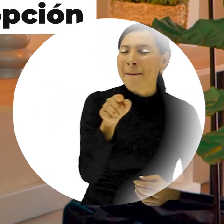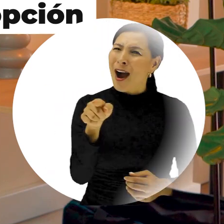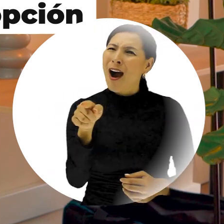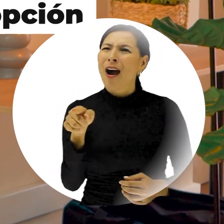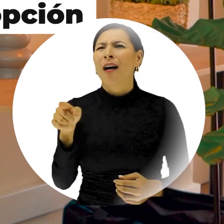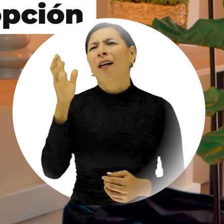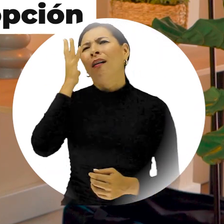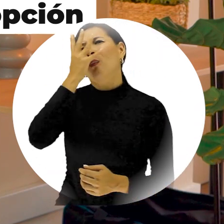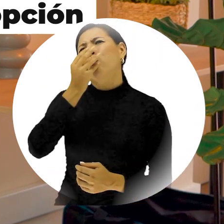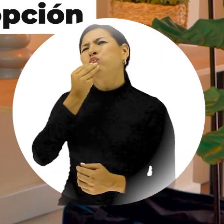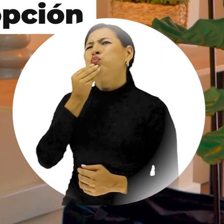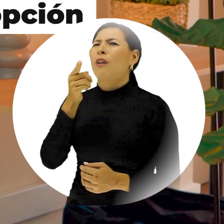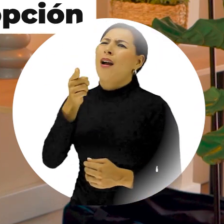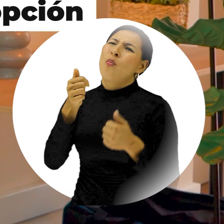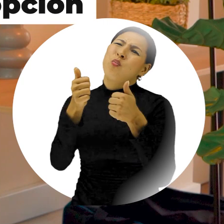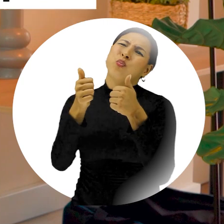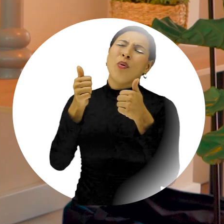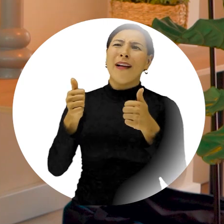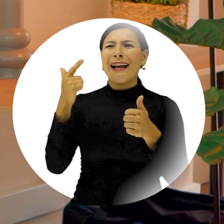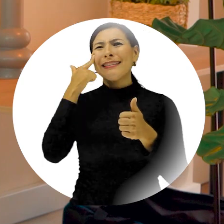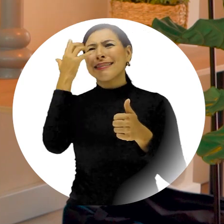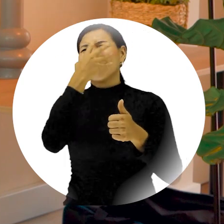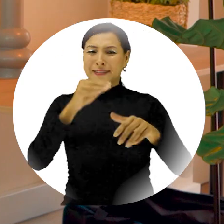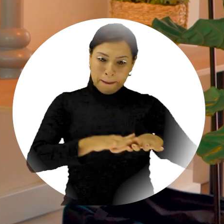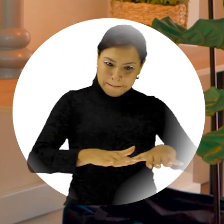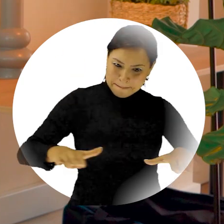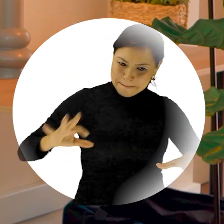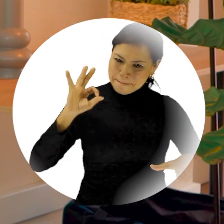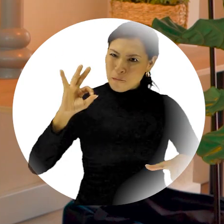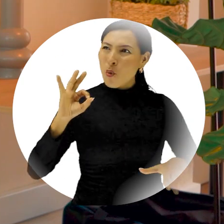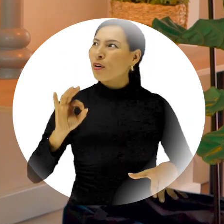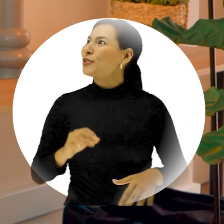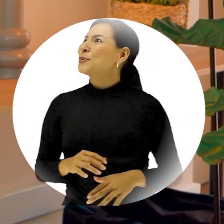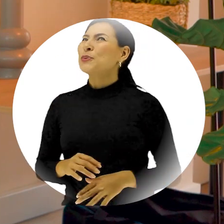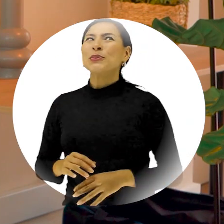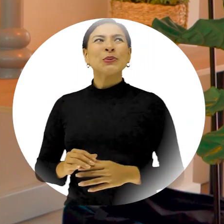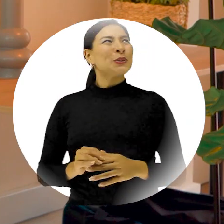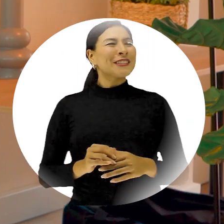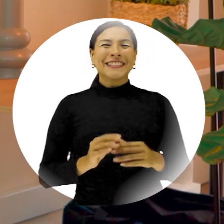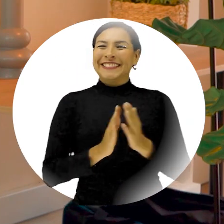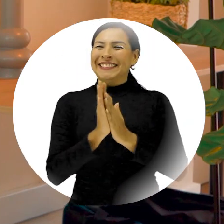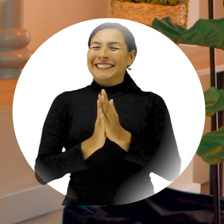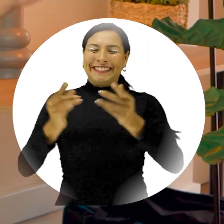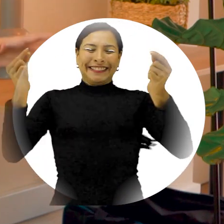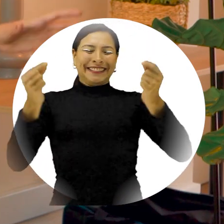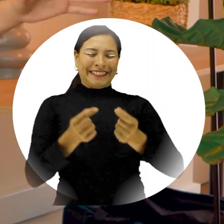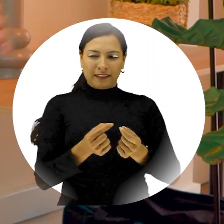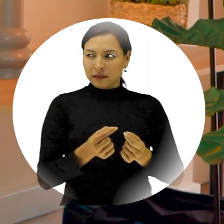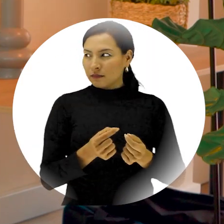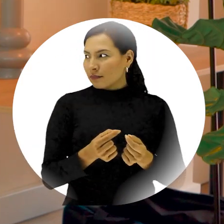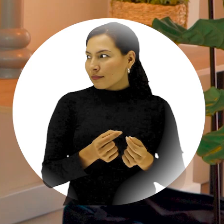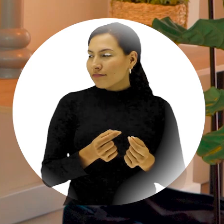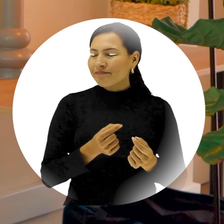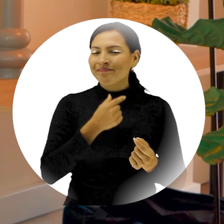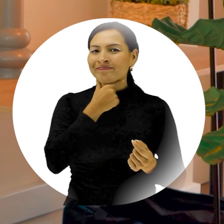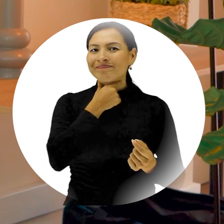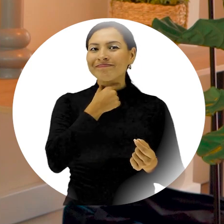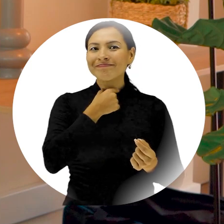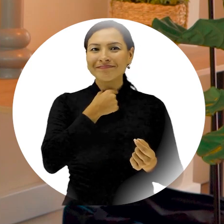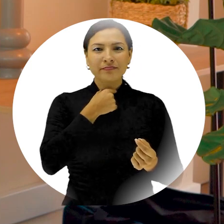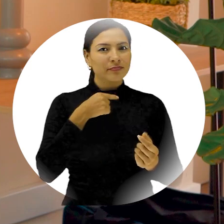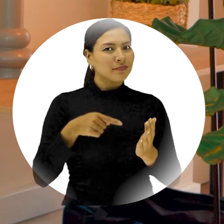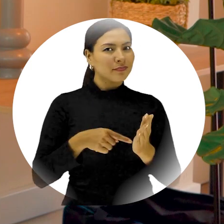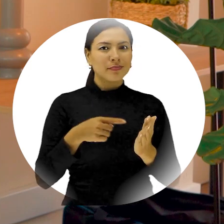primera opción. Con mi novio casi cometemos ese error. Vimos, es que uno es muy emocional, vimos un apartamento y dijimos, sí, nos encanta, es perfecto, era un dúplex muy